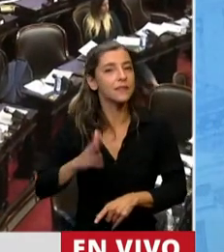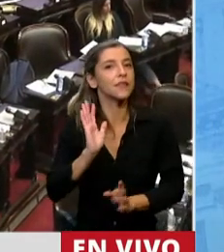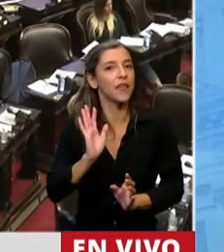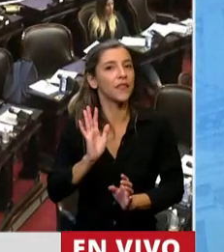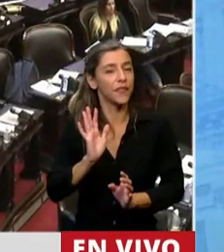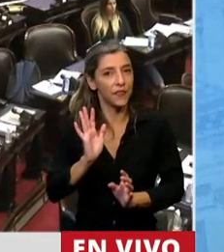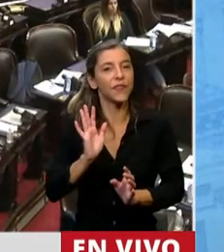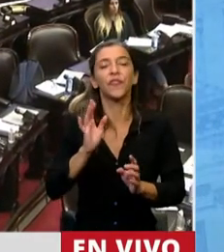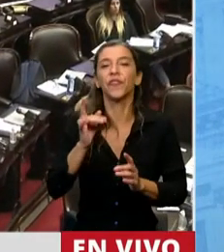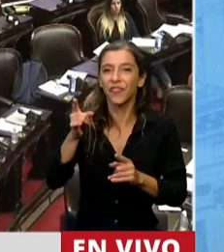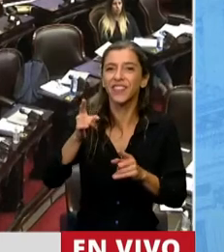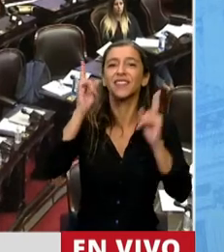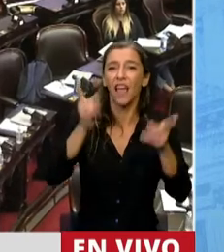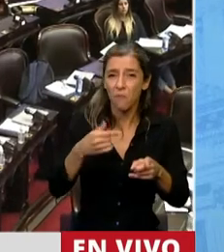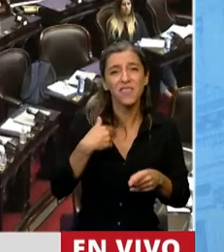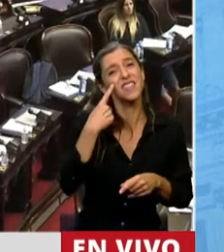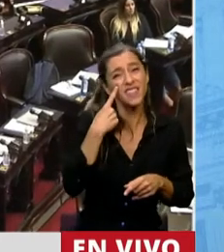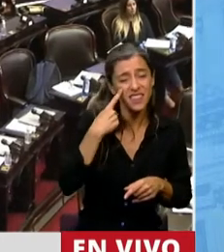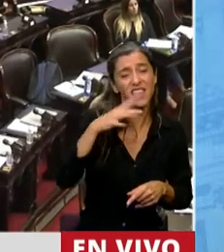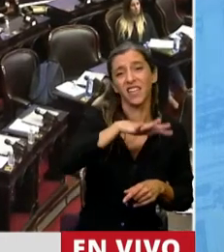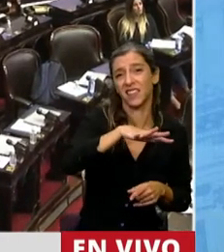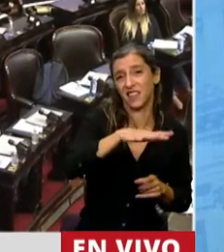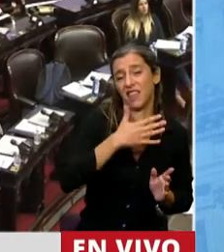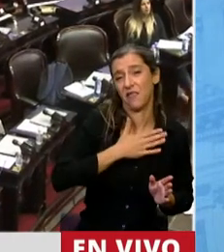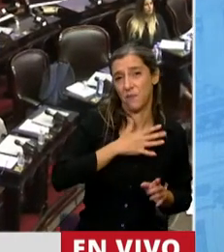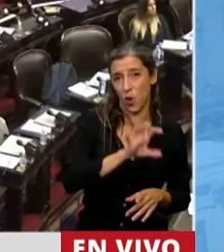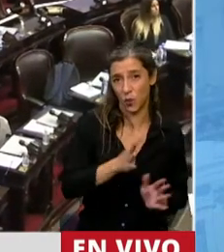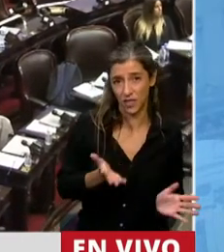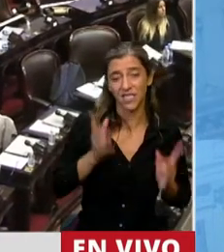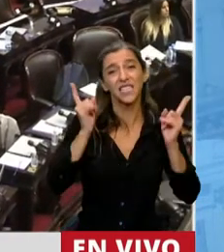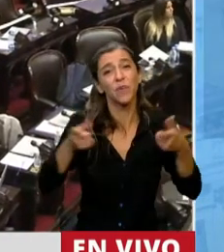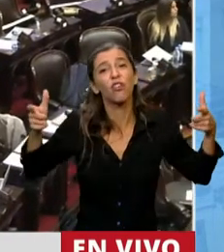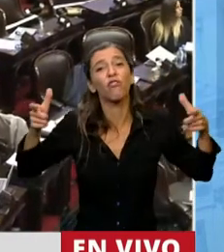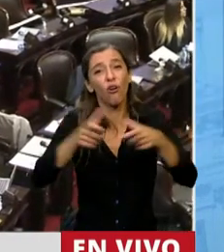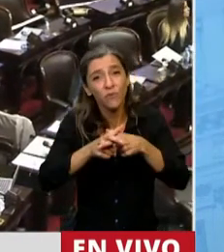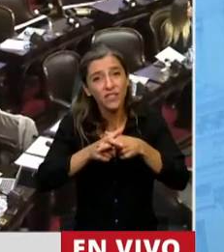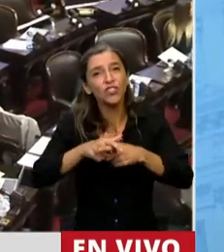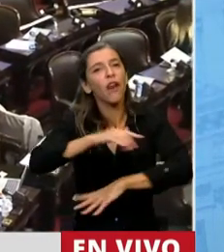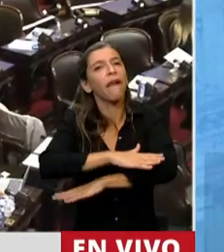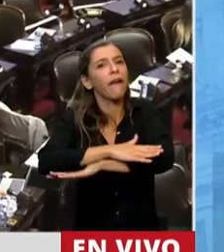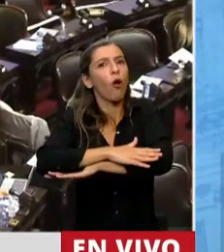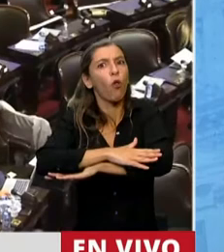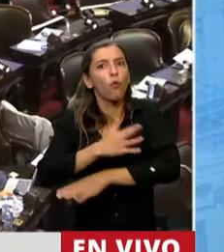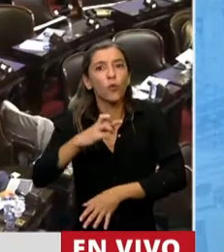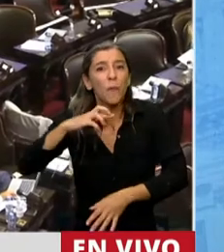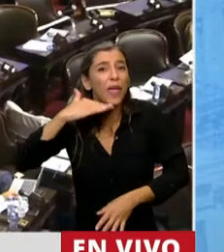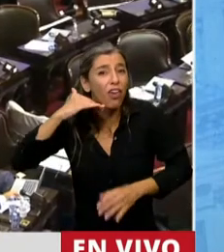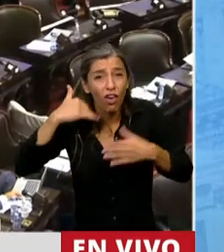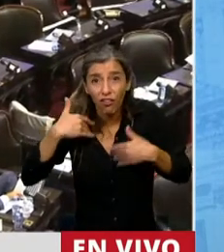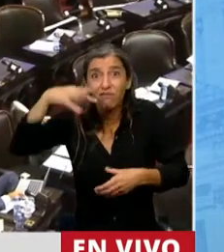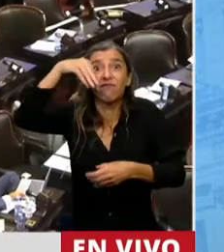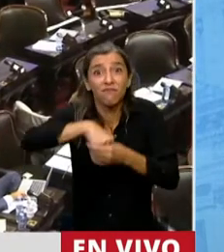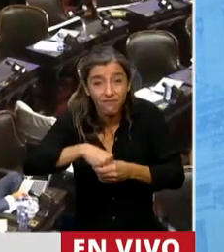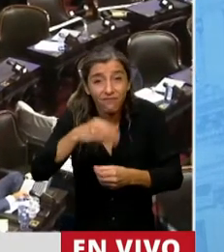intendente de una ciudad del interior de mi provincia y fue presidente de la Comisión de Ética del PJ. Es lamentable, presidente,